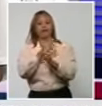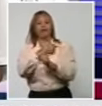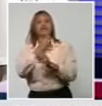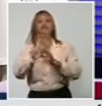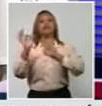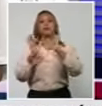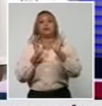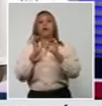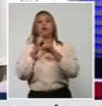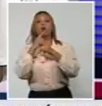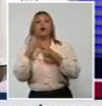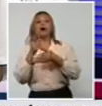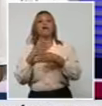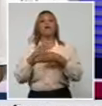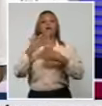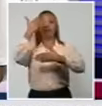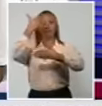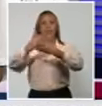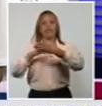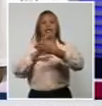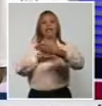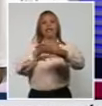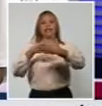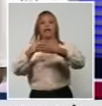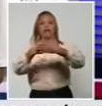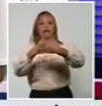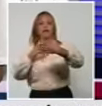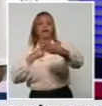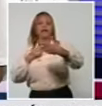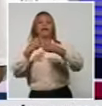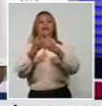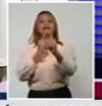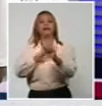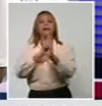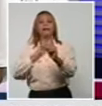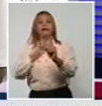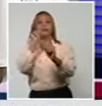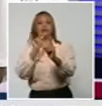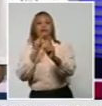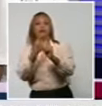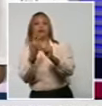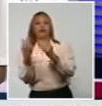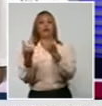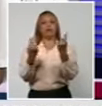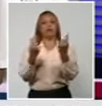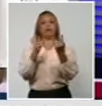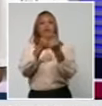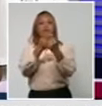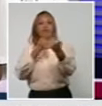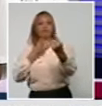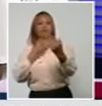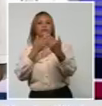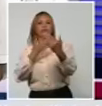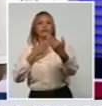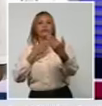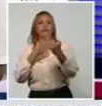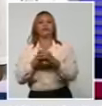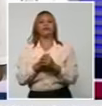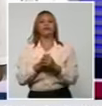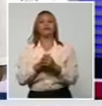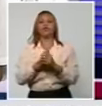con acrílico, otros con barreras que separa al pasajero de los empleados del aeropuerto. Todo